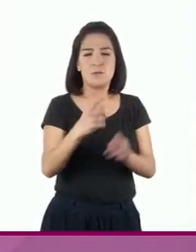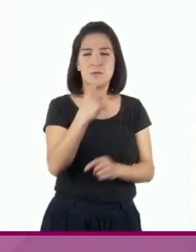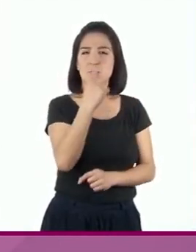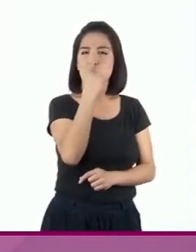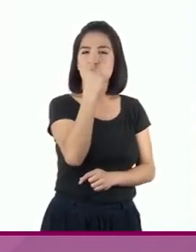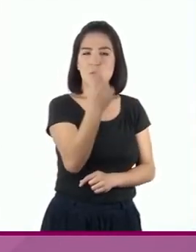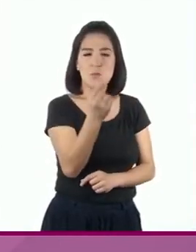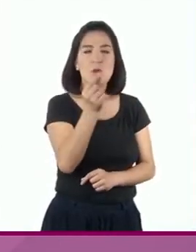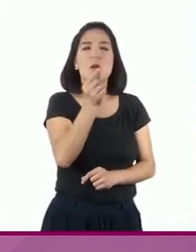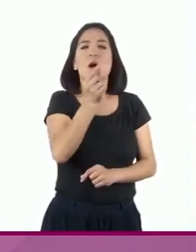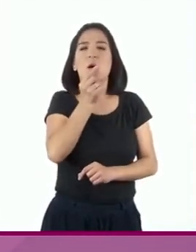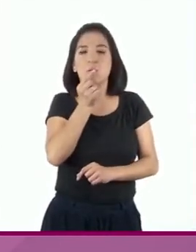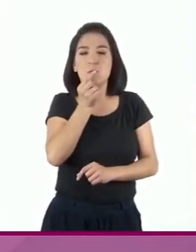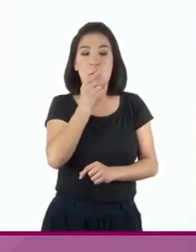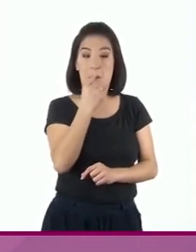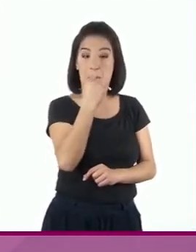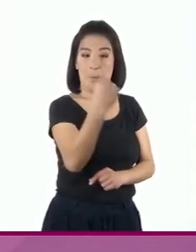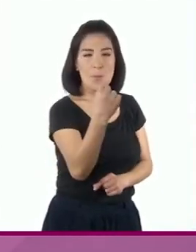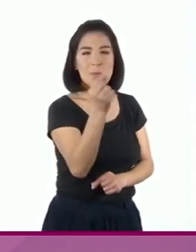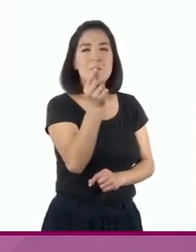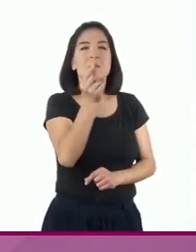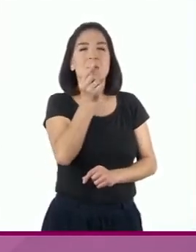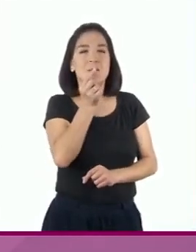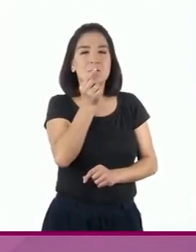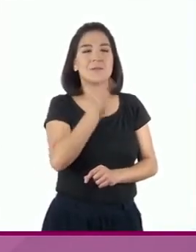número 3.